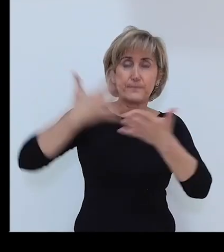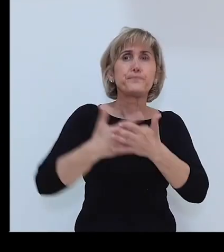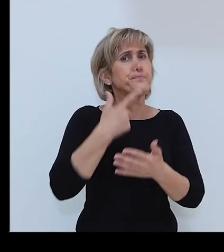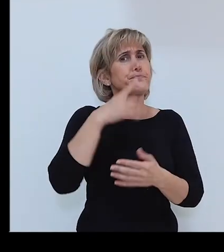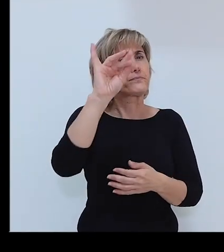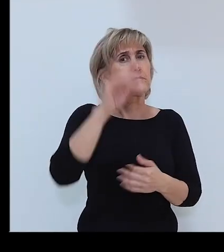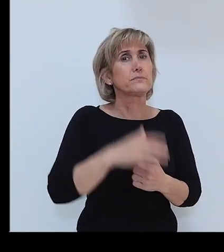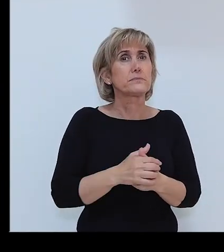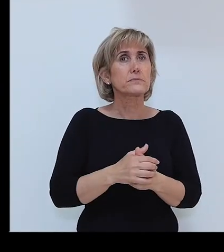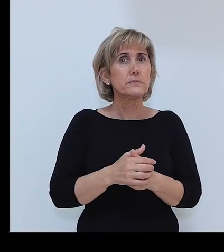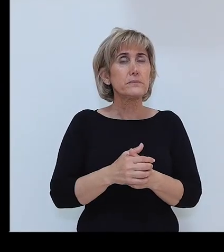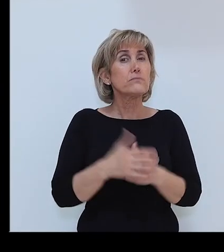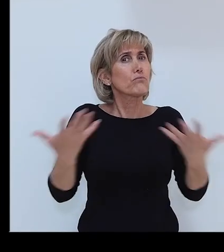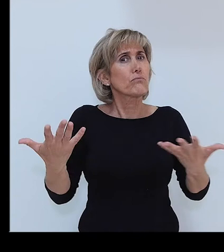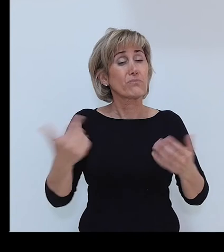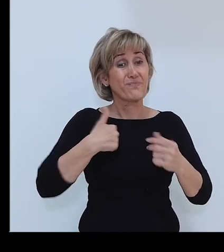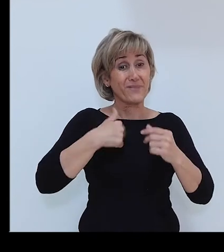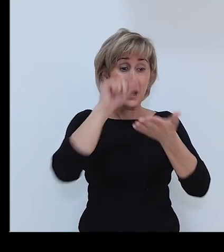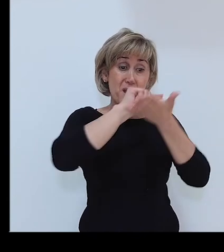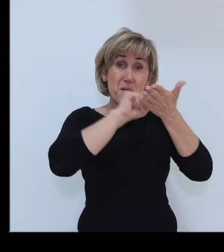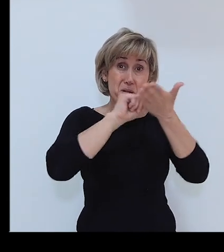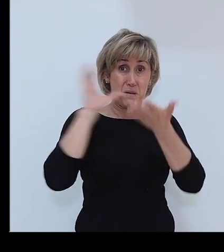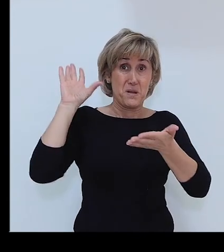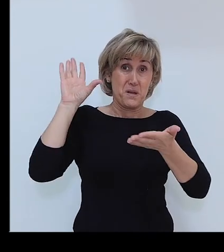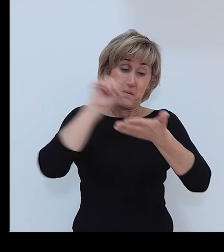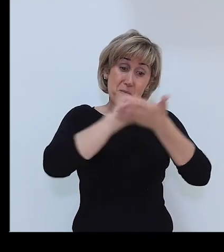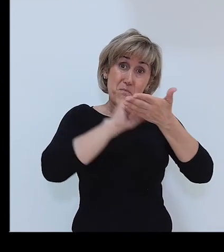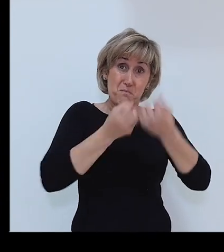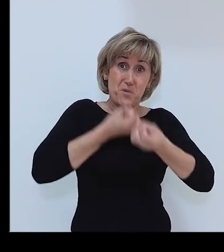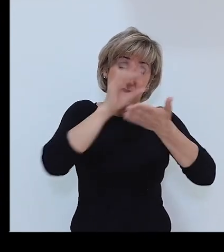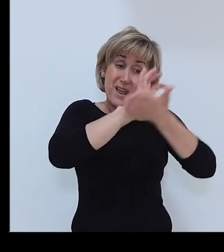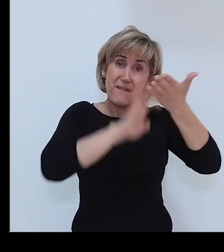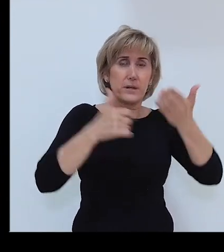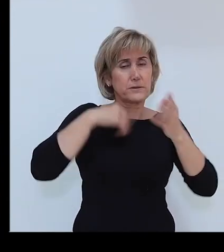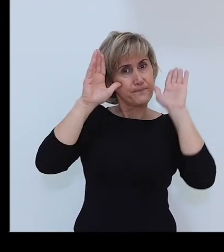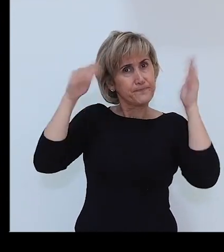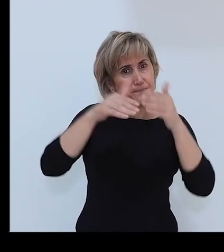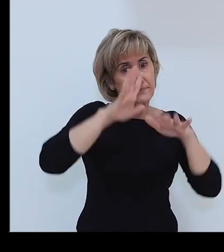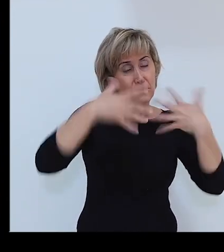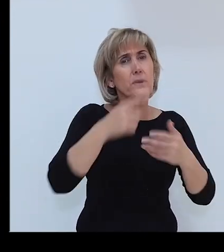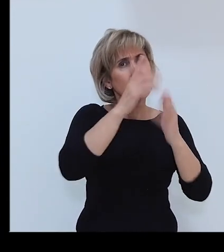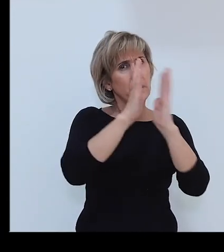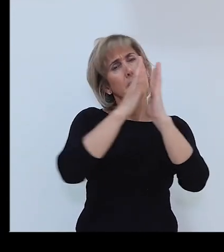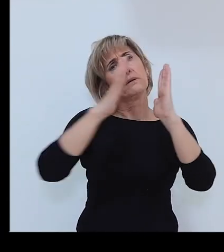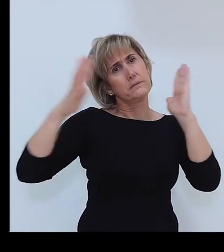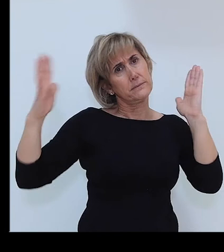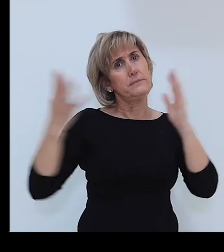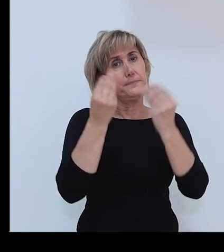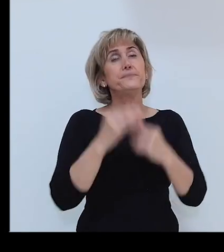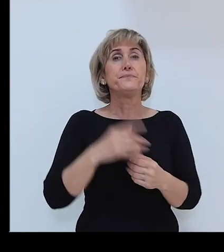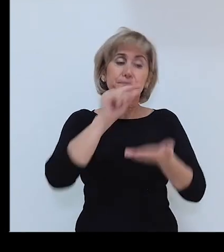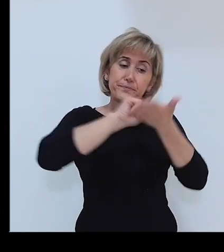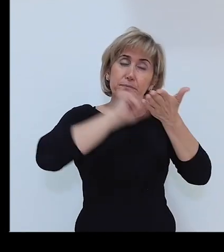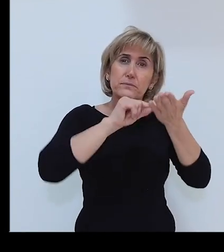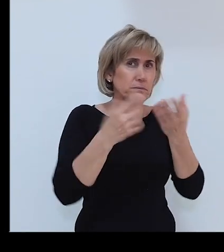con lo que tú te quedas de la bibliografía? Lo que Claro, tú quieras. empezar. Bueno, la bibliografía me voy a centrar un poco en ella, aunque sabéis